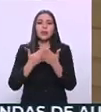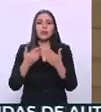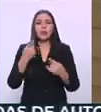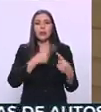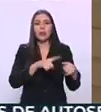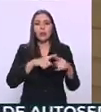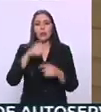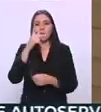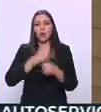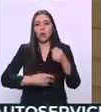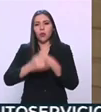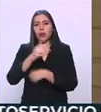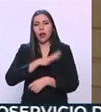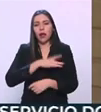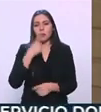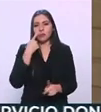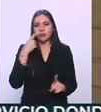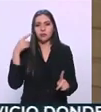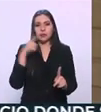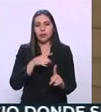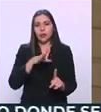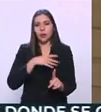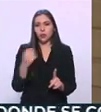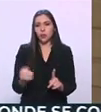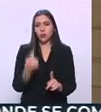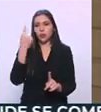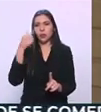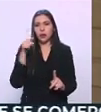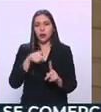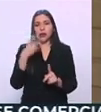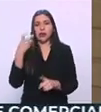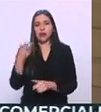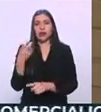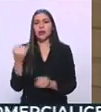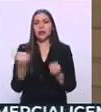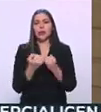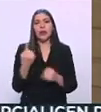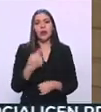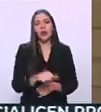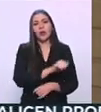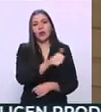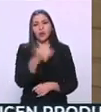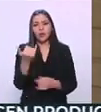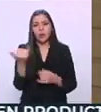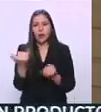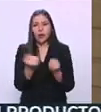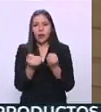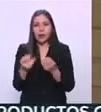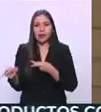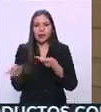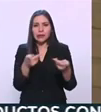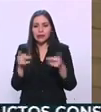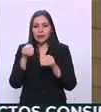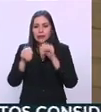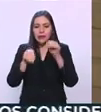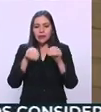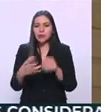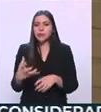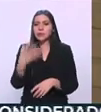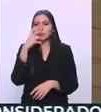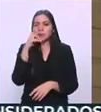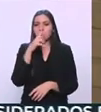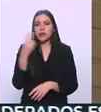y en particular uno que vemos muy promisorio, que va a implicar, igual que uno de los ventiladores, un acuerdo mixto, porque